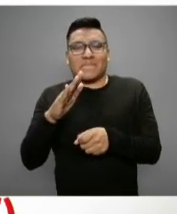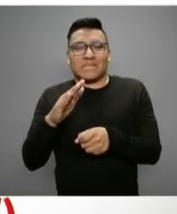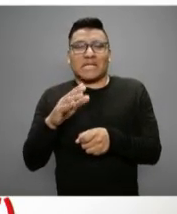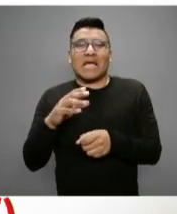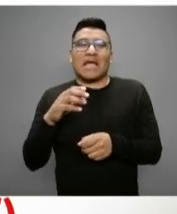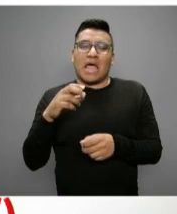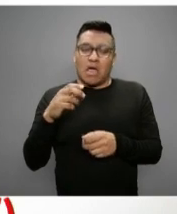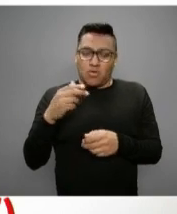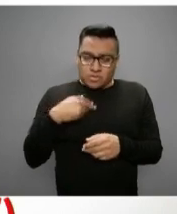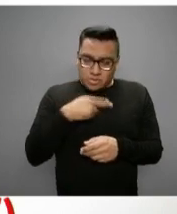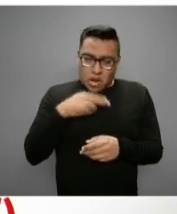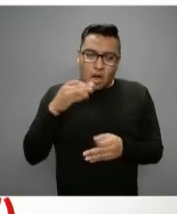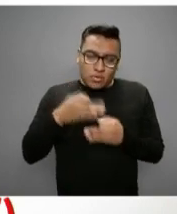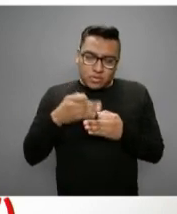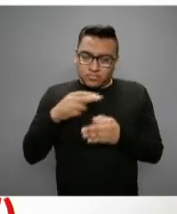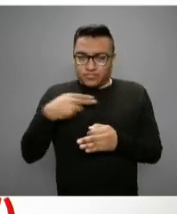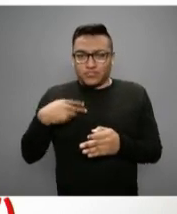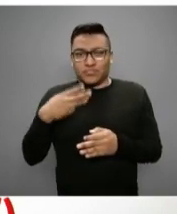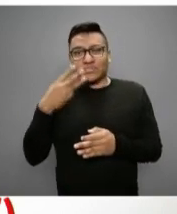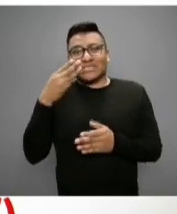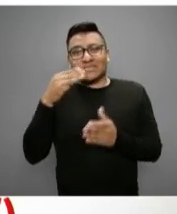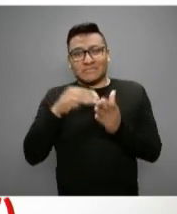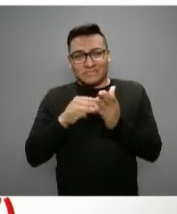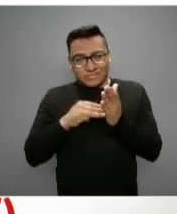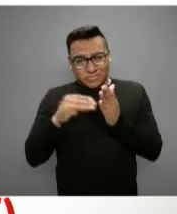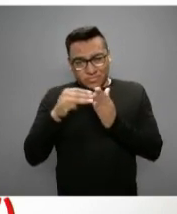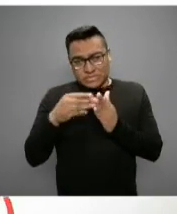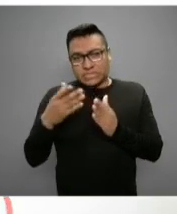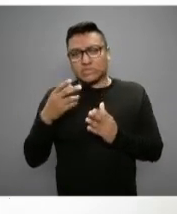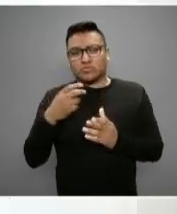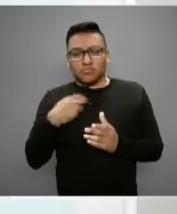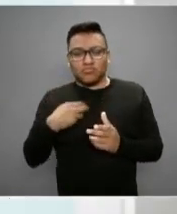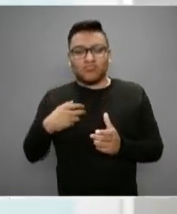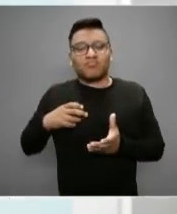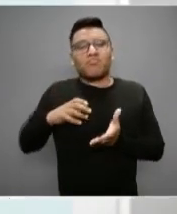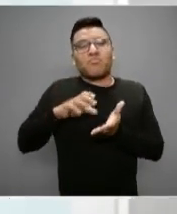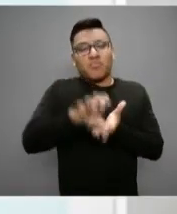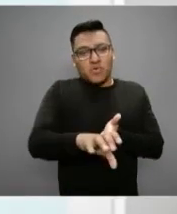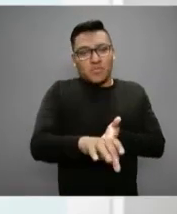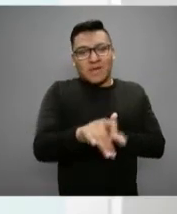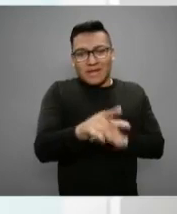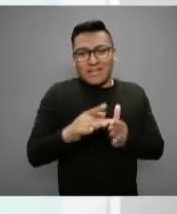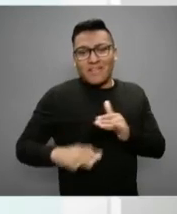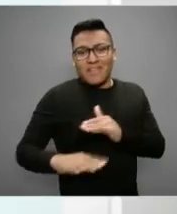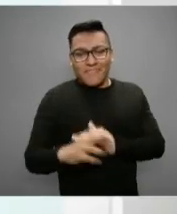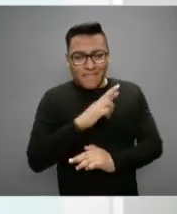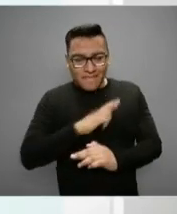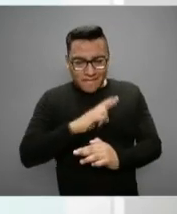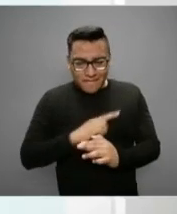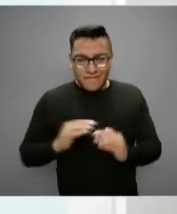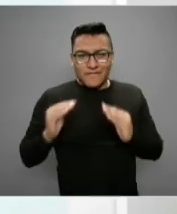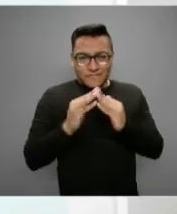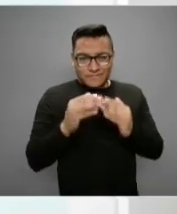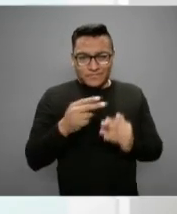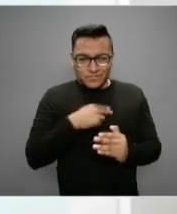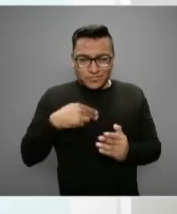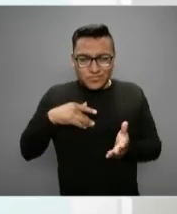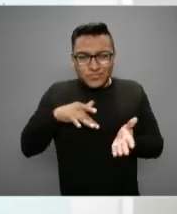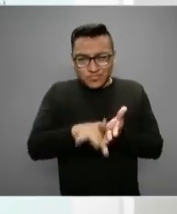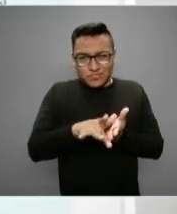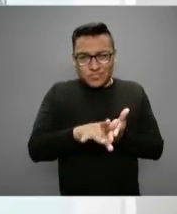aprobamos 3.000 millones más para fondear el seguro universal de desempleo para las hipotecas. Y esto es